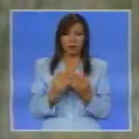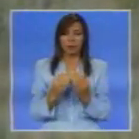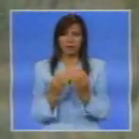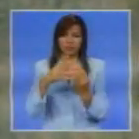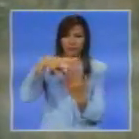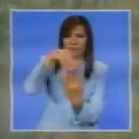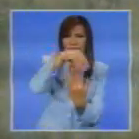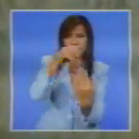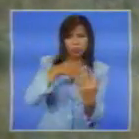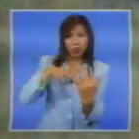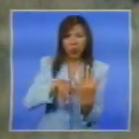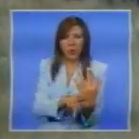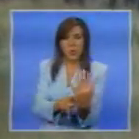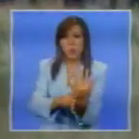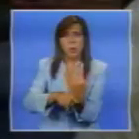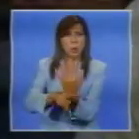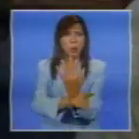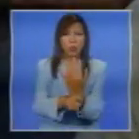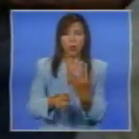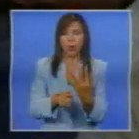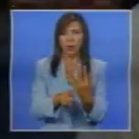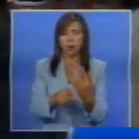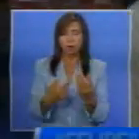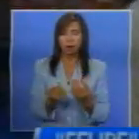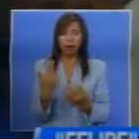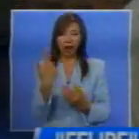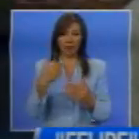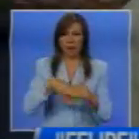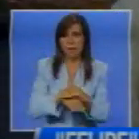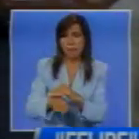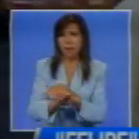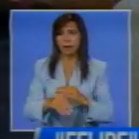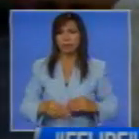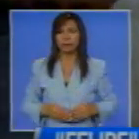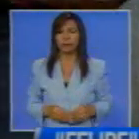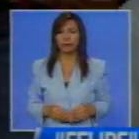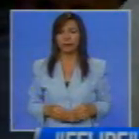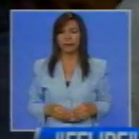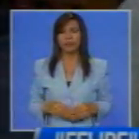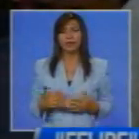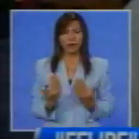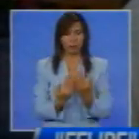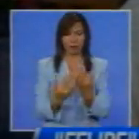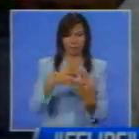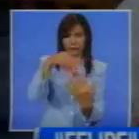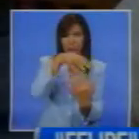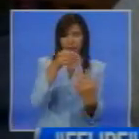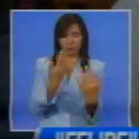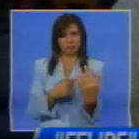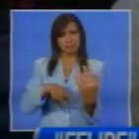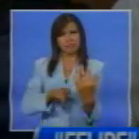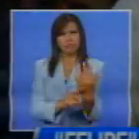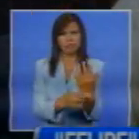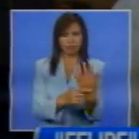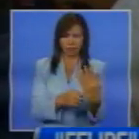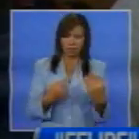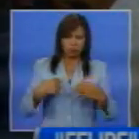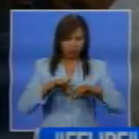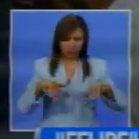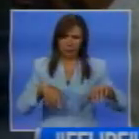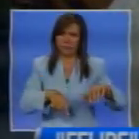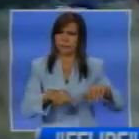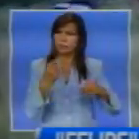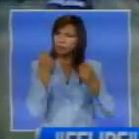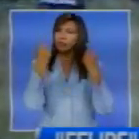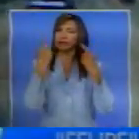planificar el golpe y esconder las armas. Voy a rodear el trigo y he hecho un tendal, y cuando yo me encuentro las armas ahí